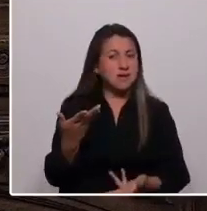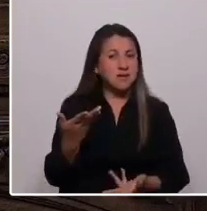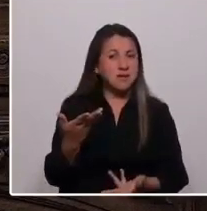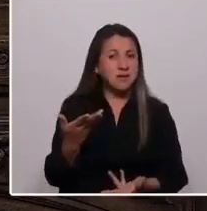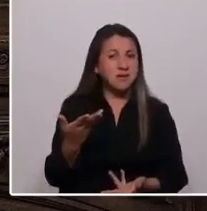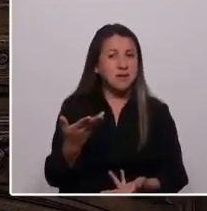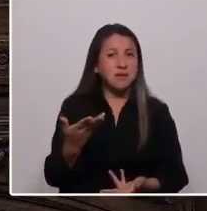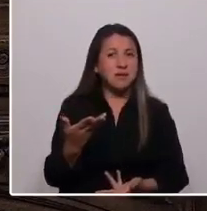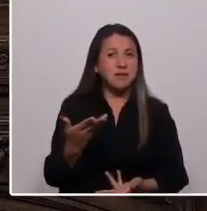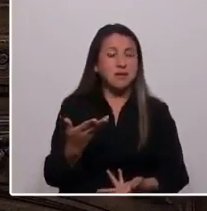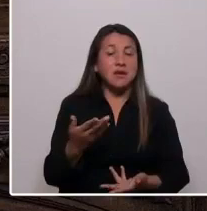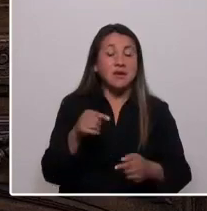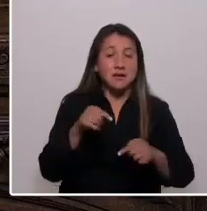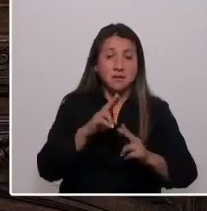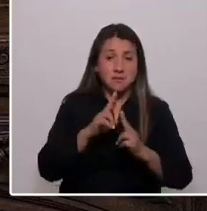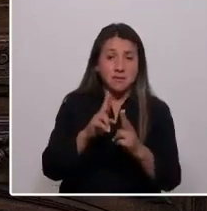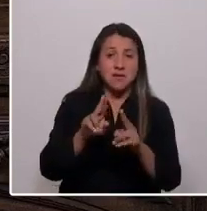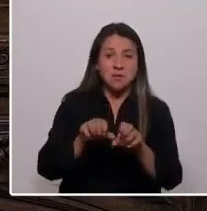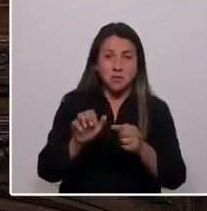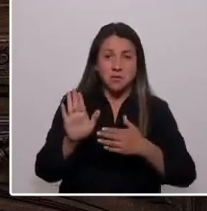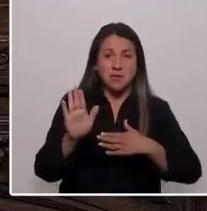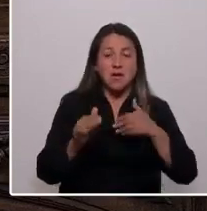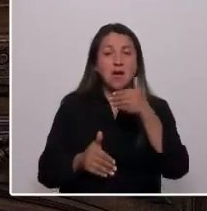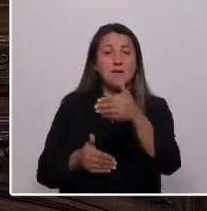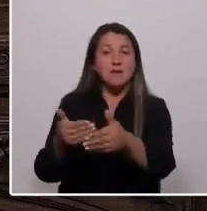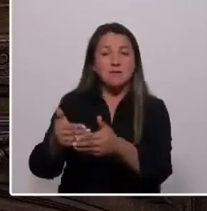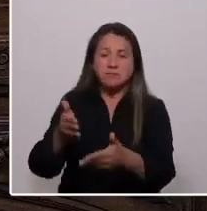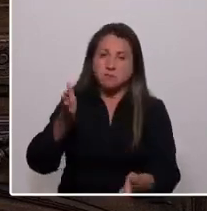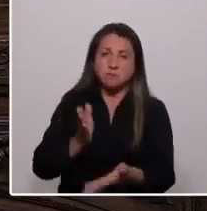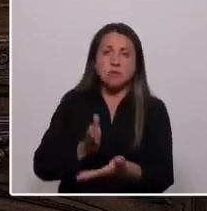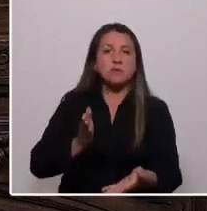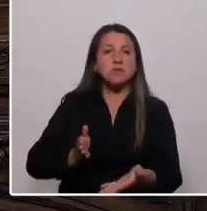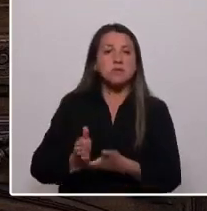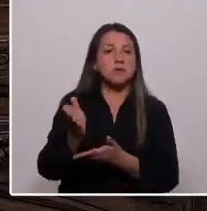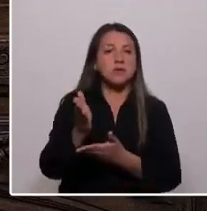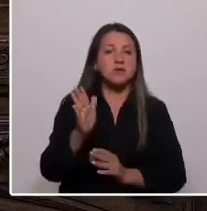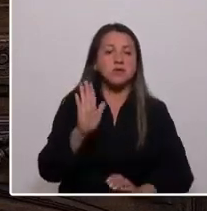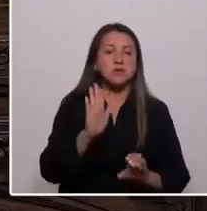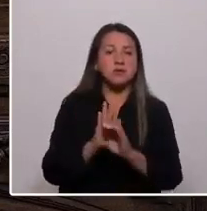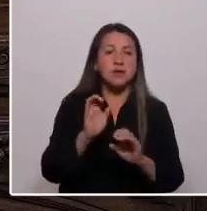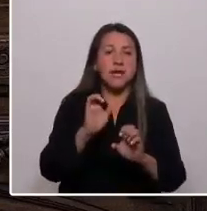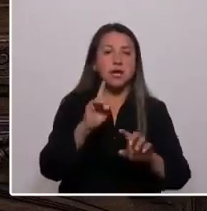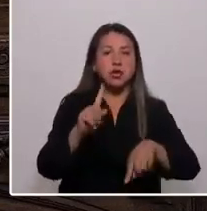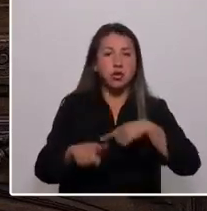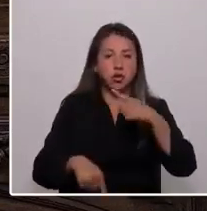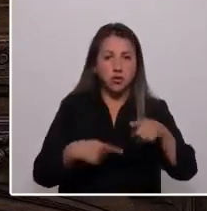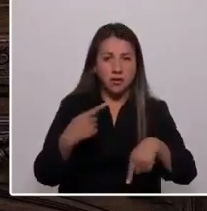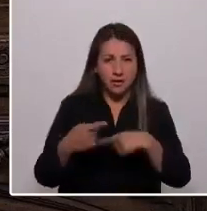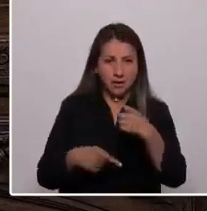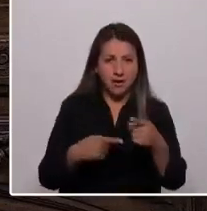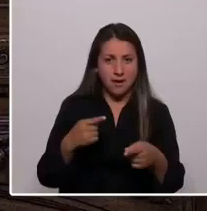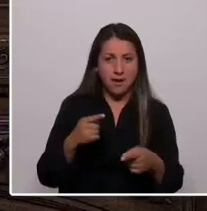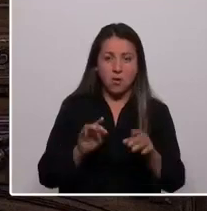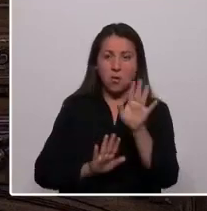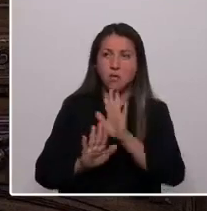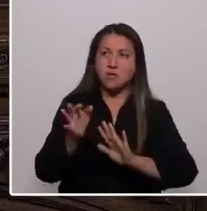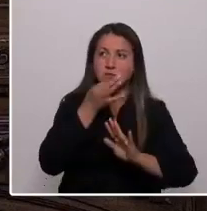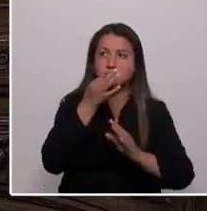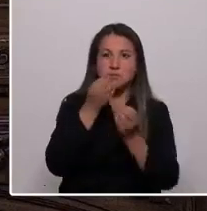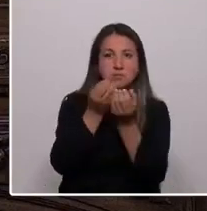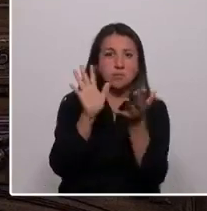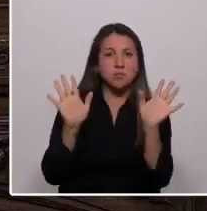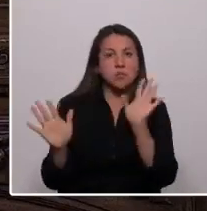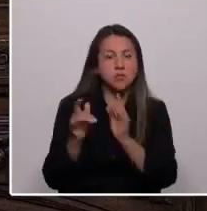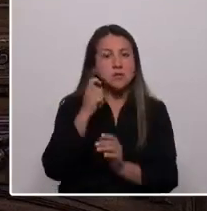mensaje nos compromete a avanzar decididamente hacer una constitución ecológica donde se reconozca el vínculo indisoluble entre el ser humano y la